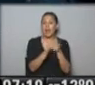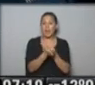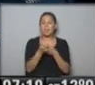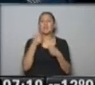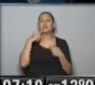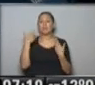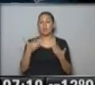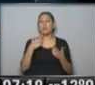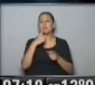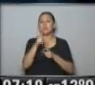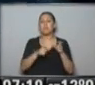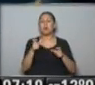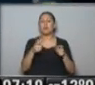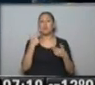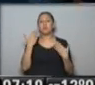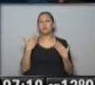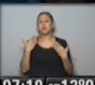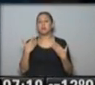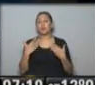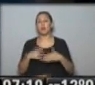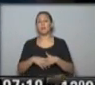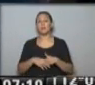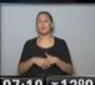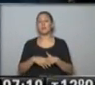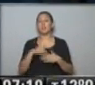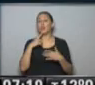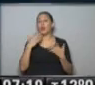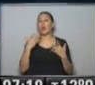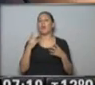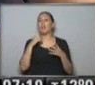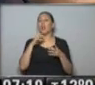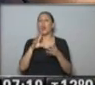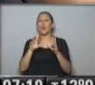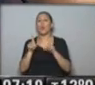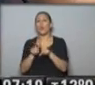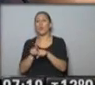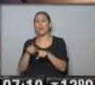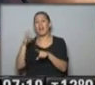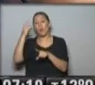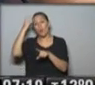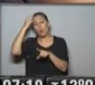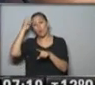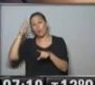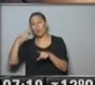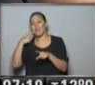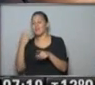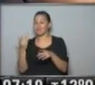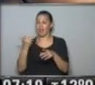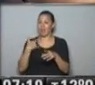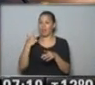la ciudadanía va a participar no solo como parte de la corporación judicial, sino